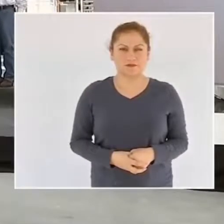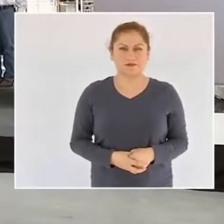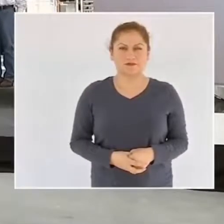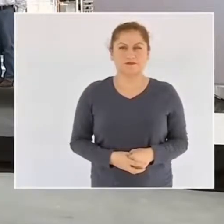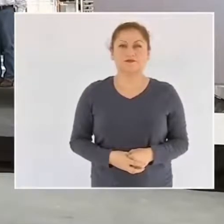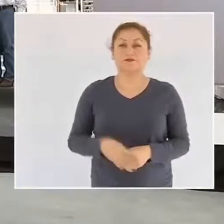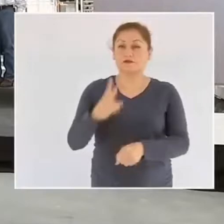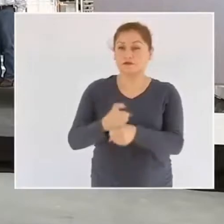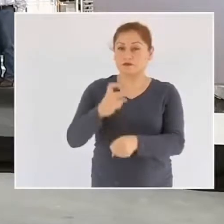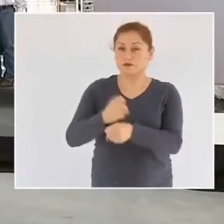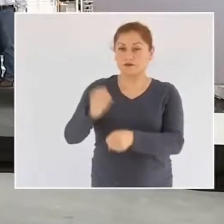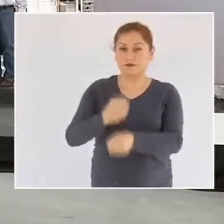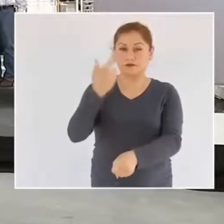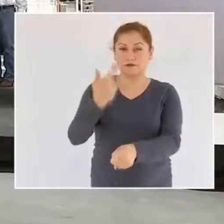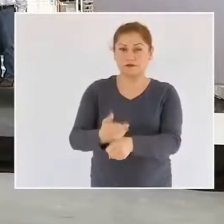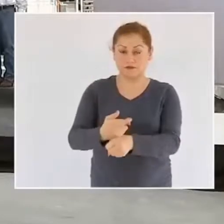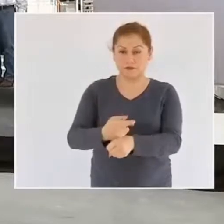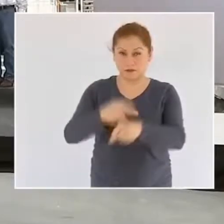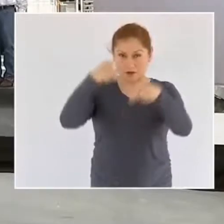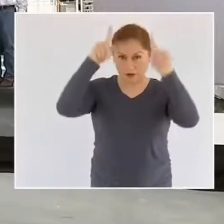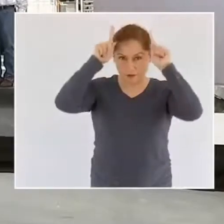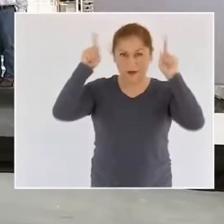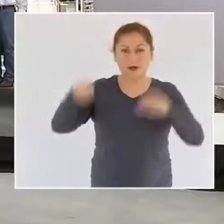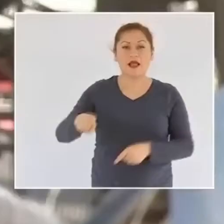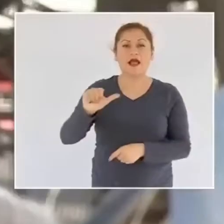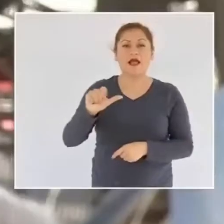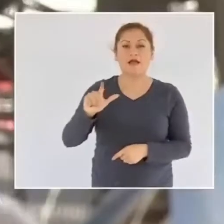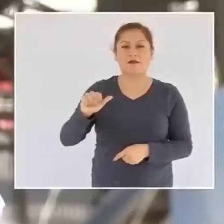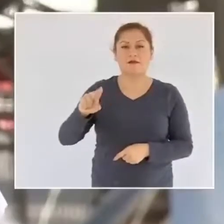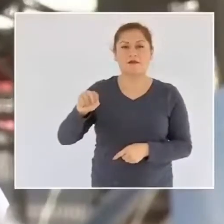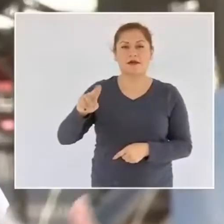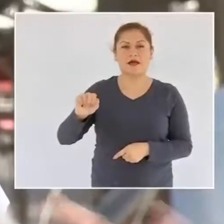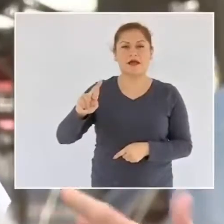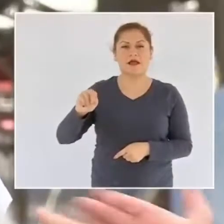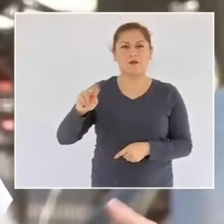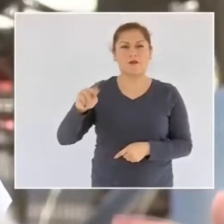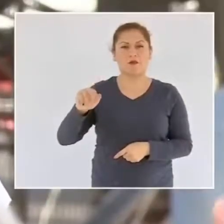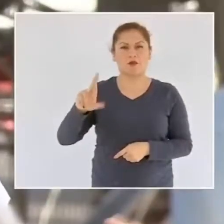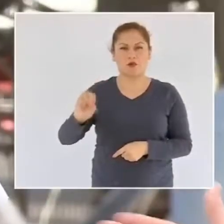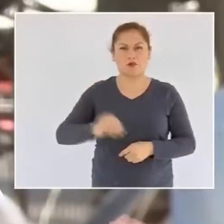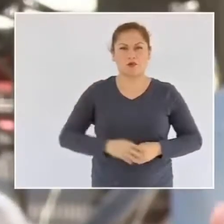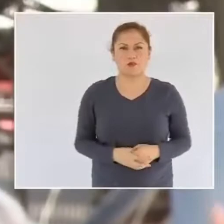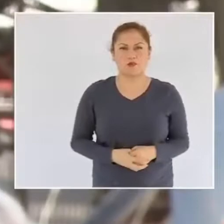El subsecretario de Marina, almirante Eduardo Redondo Aramburo.